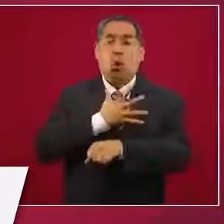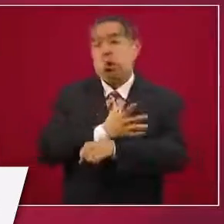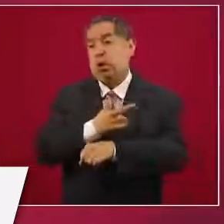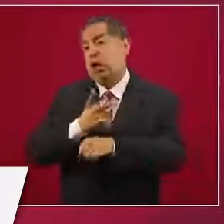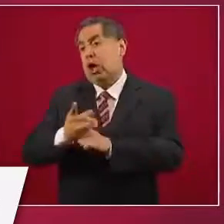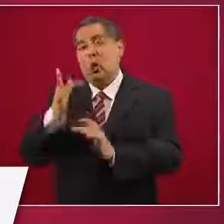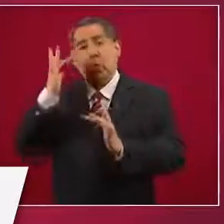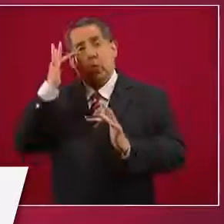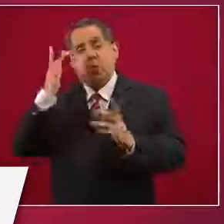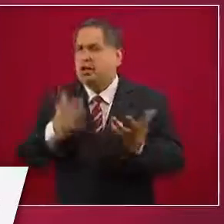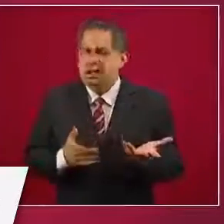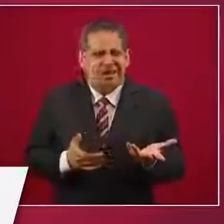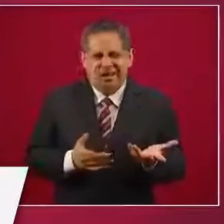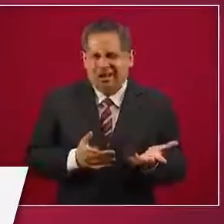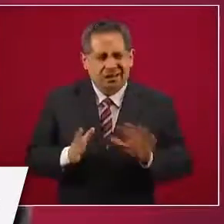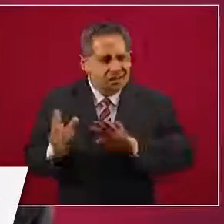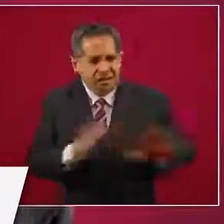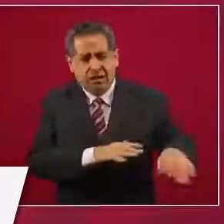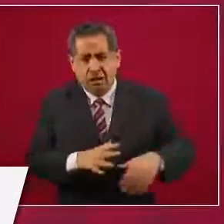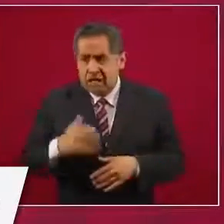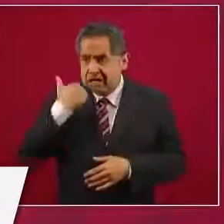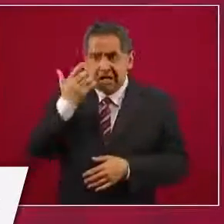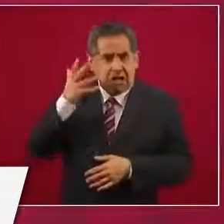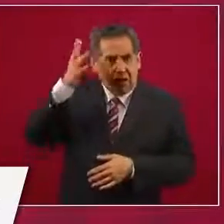Entonces, si queremos una sociedad mejor,